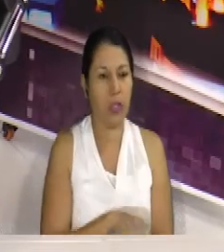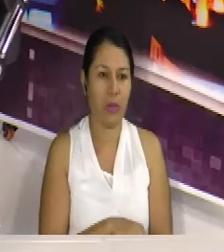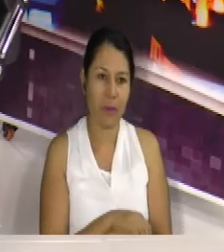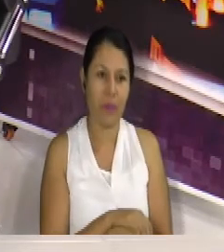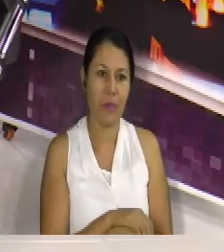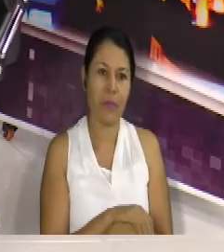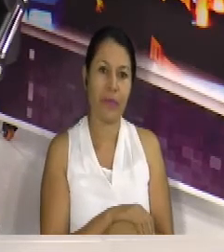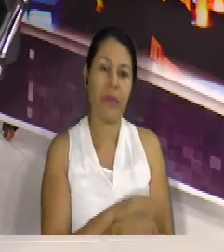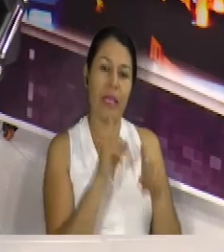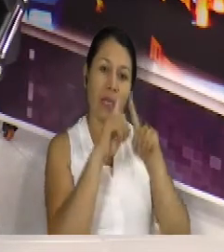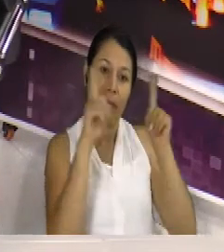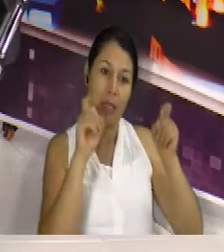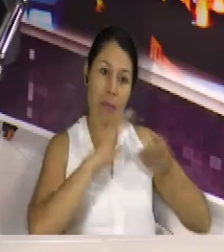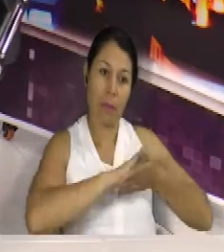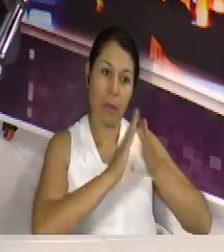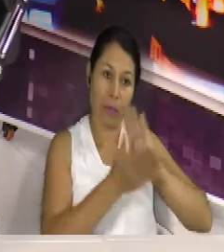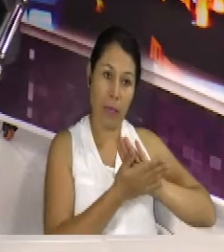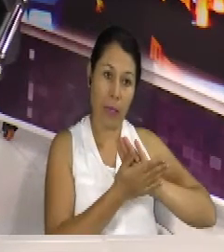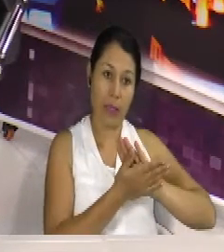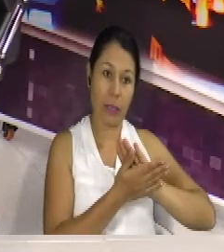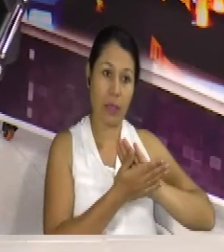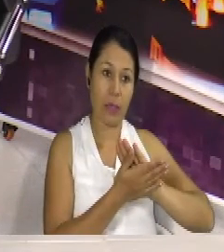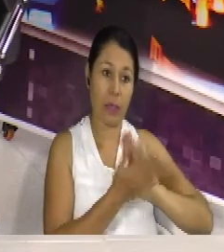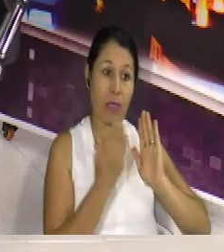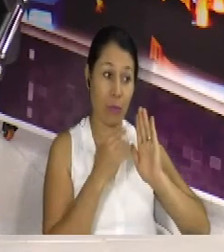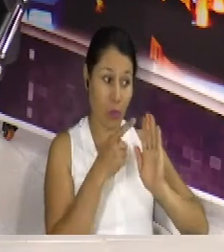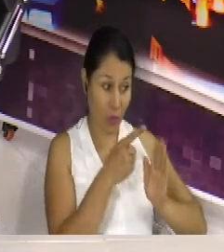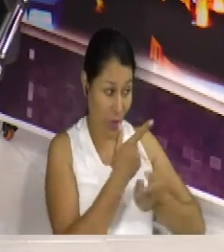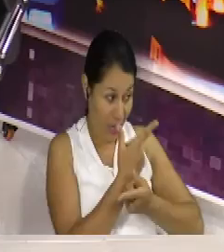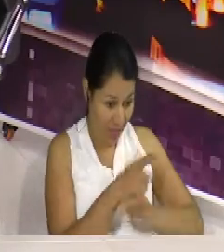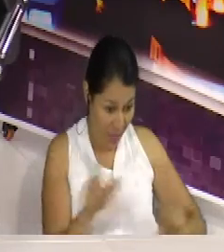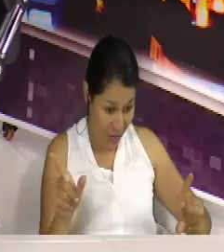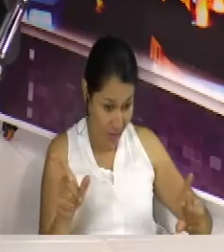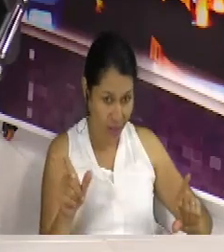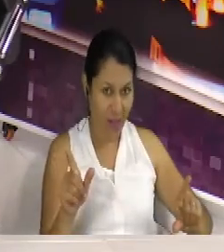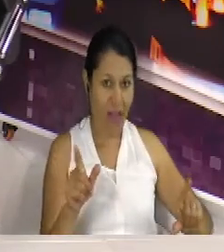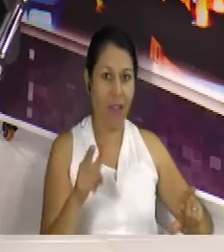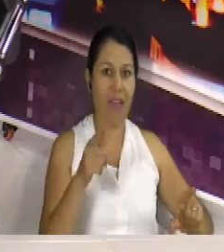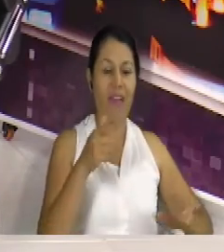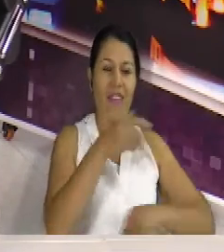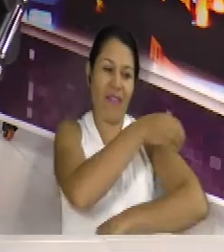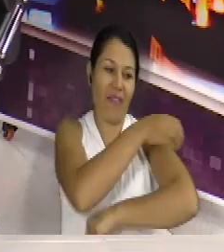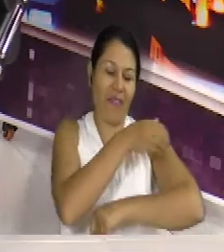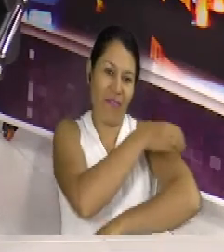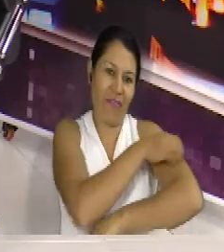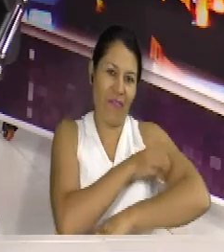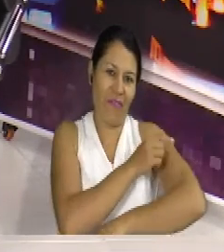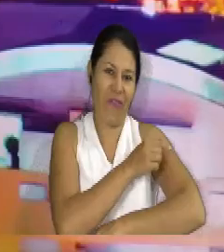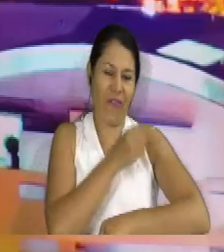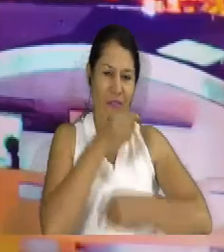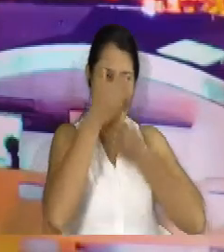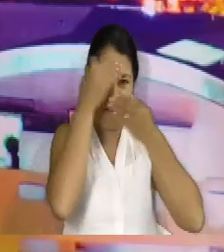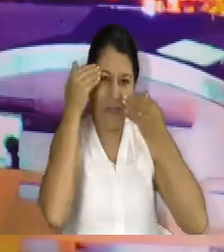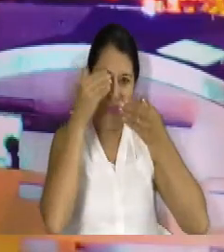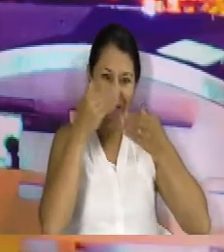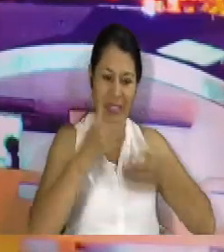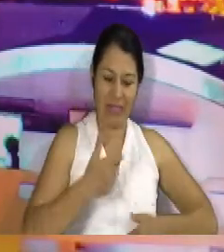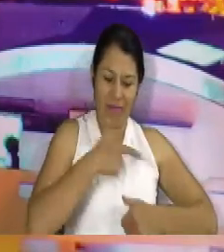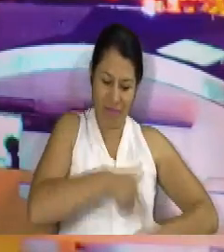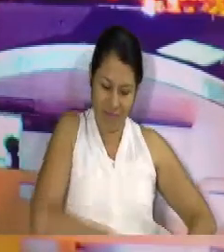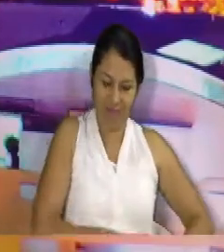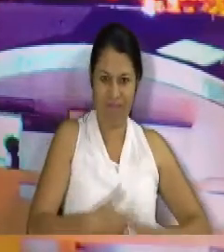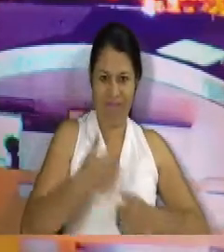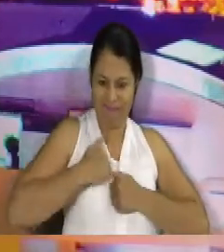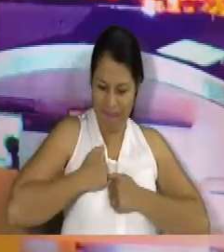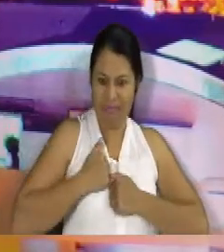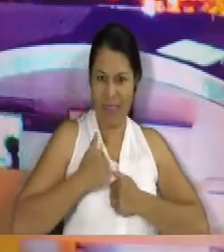sale, las FARC entregan las armas. Excelente. Entonces, yo creo que veníamos perseverando los defensores de derechos humanos,